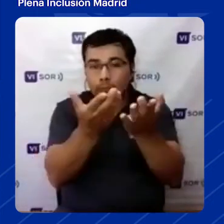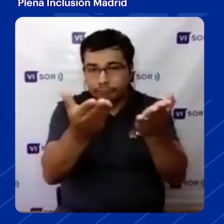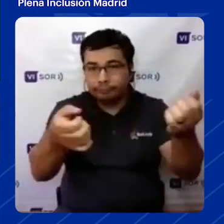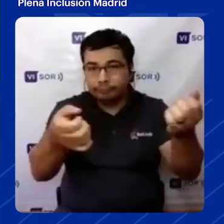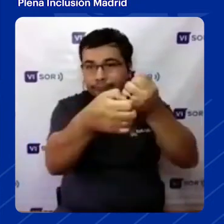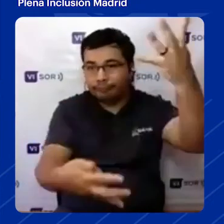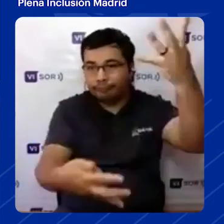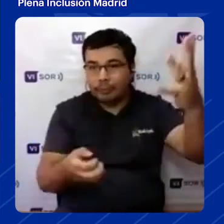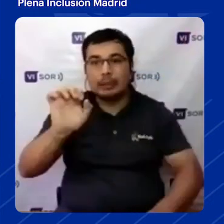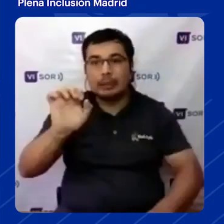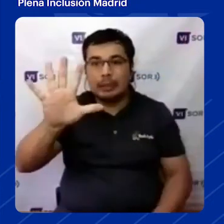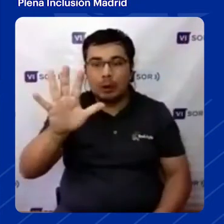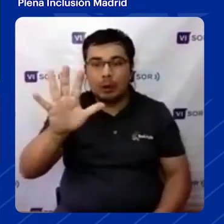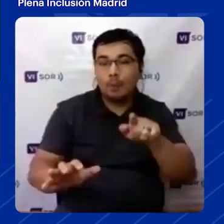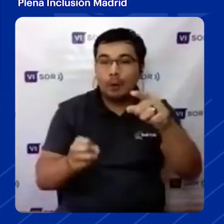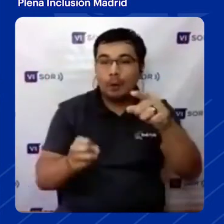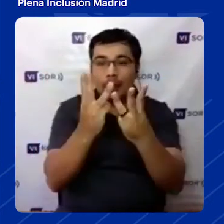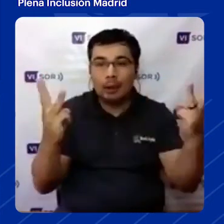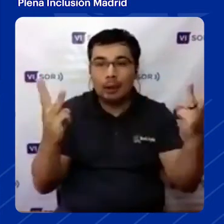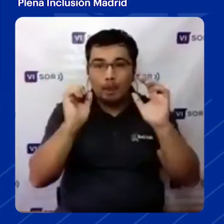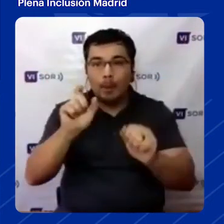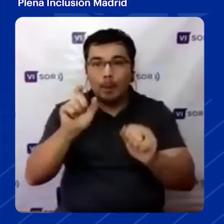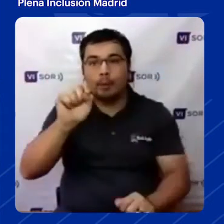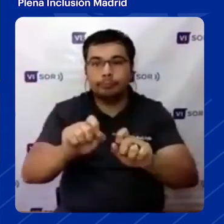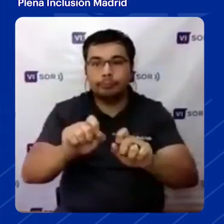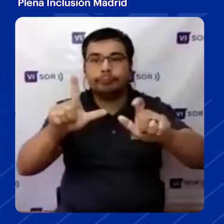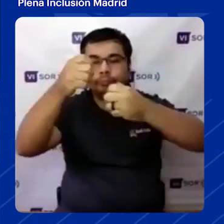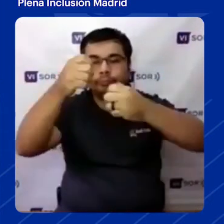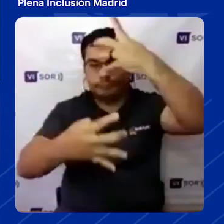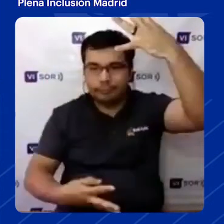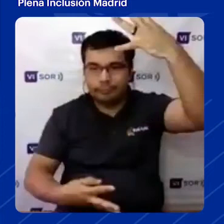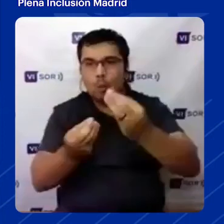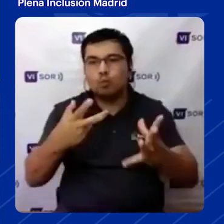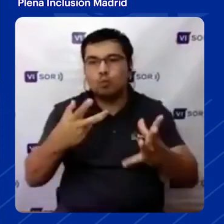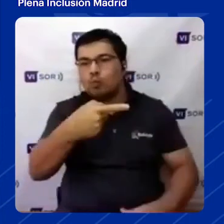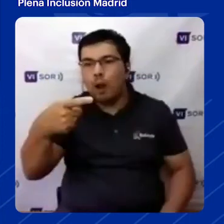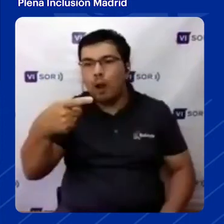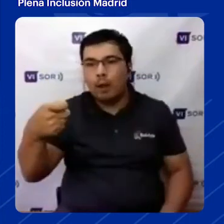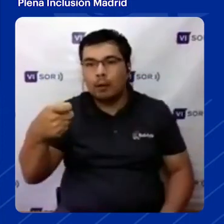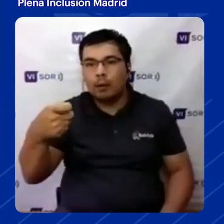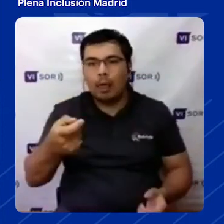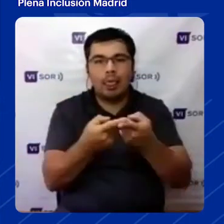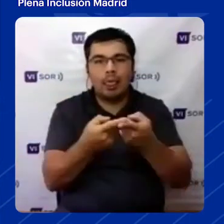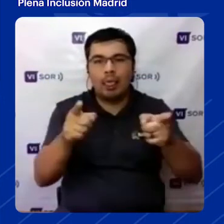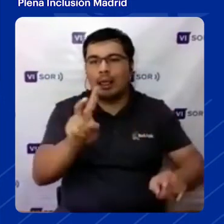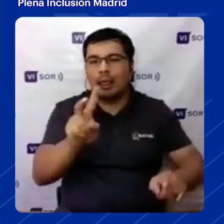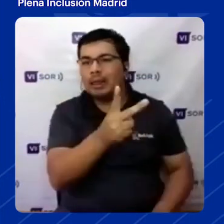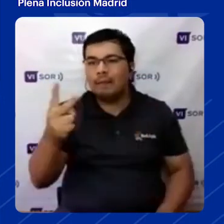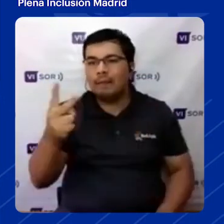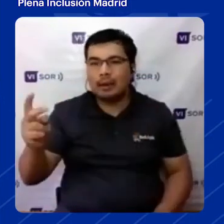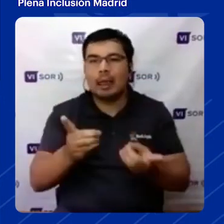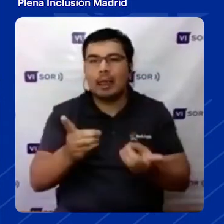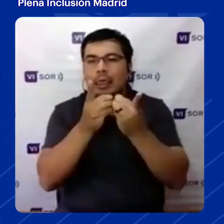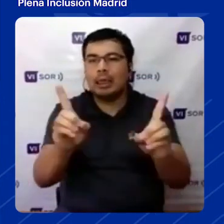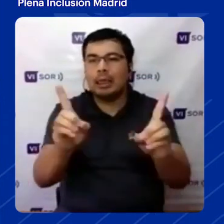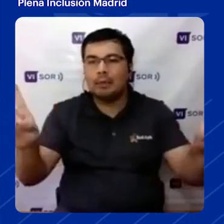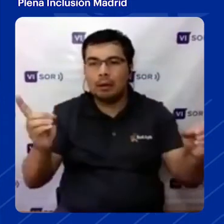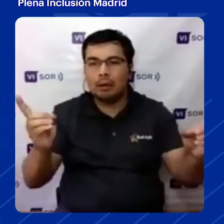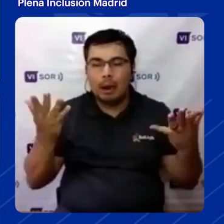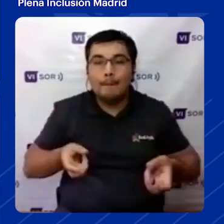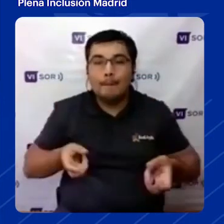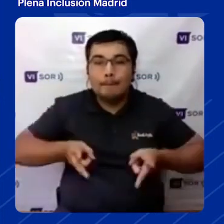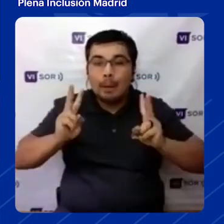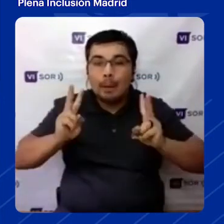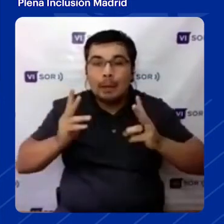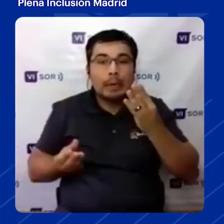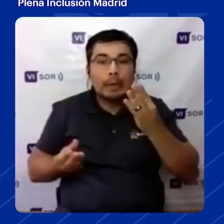pueden ver fácilmente un centenar de publicaciones muy diversas y que van a permitir que se hagan una idea